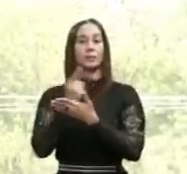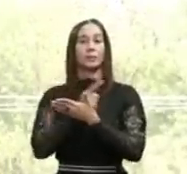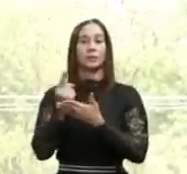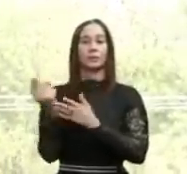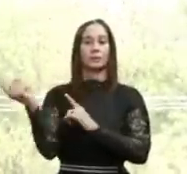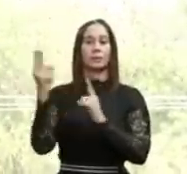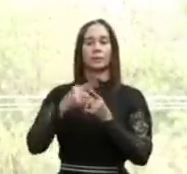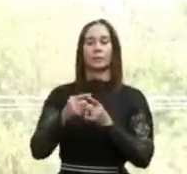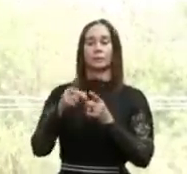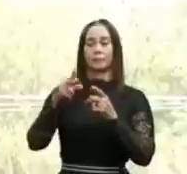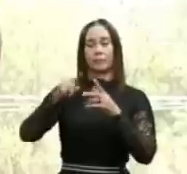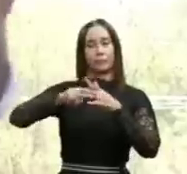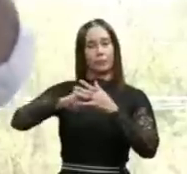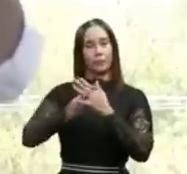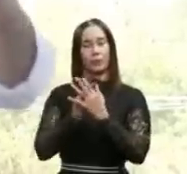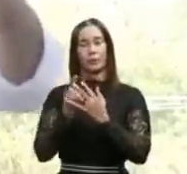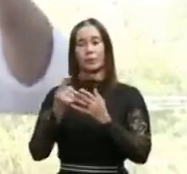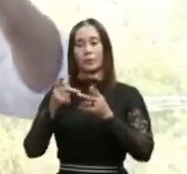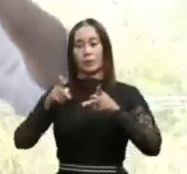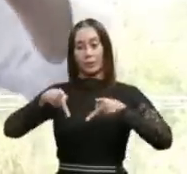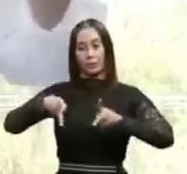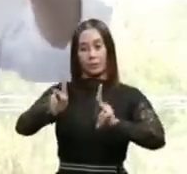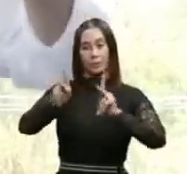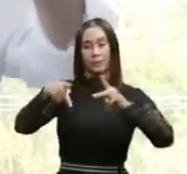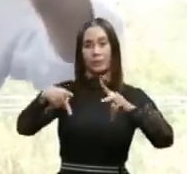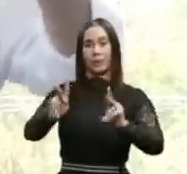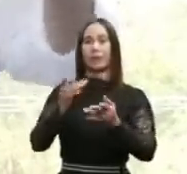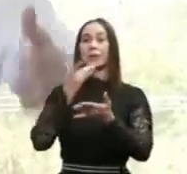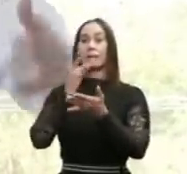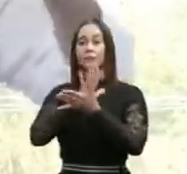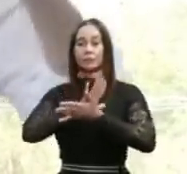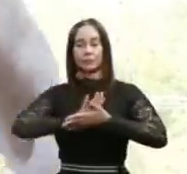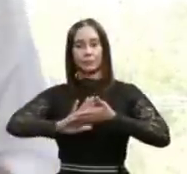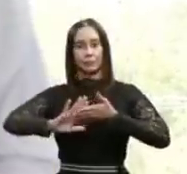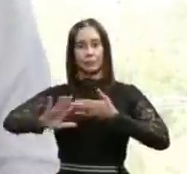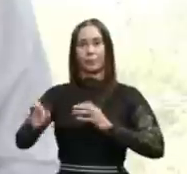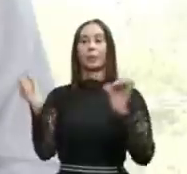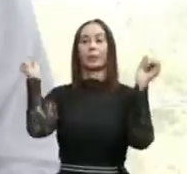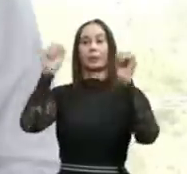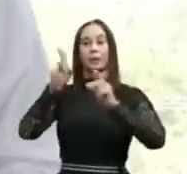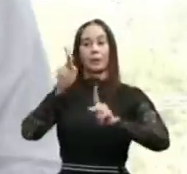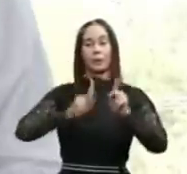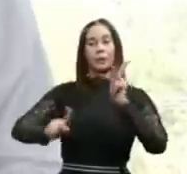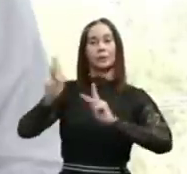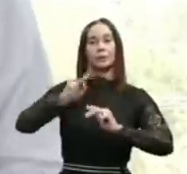a inaugurar también varias playas reconstruidas para el turismo en Barahona.